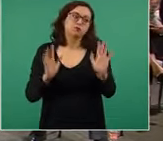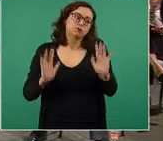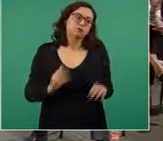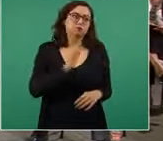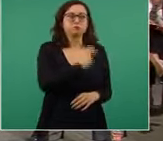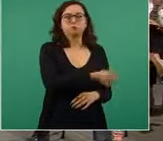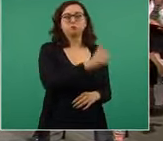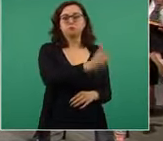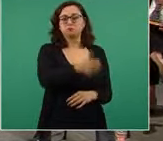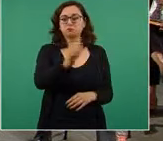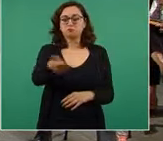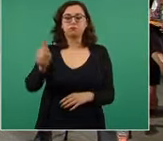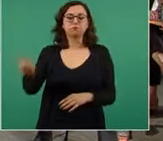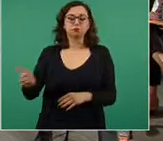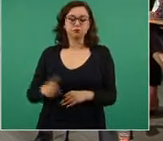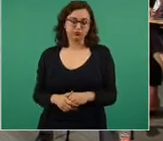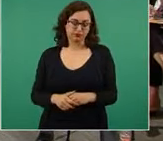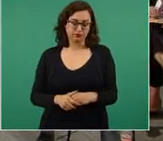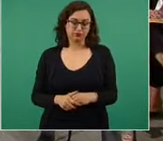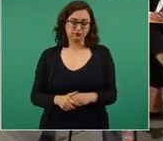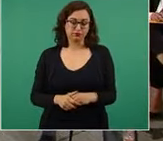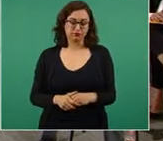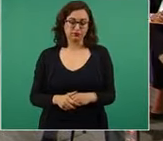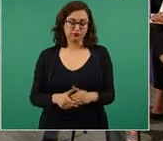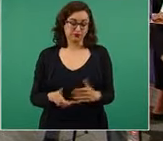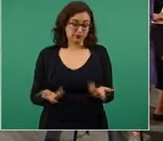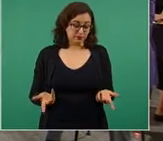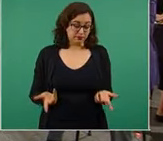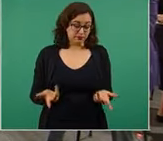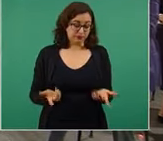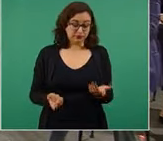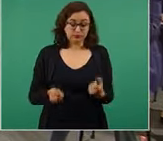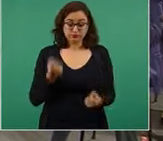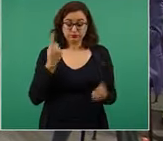quien se excede, por ejemplo,